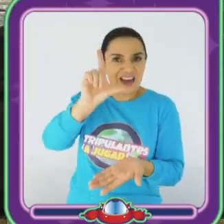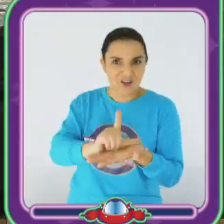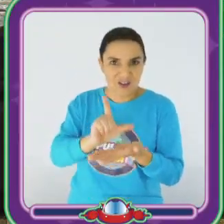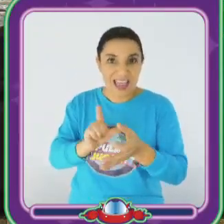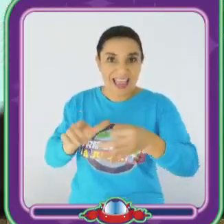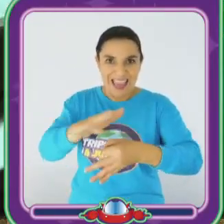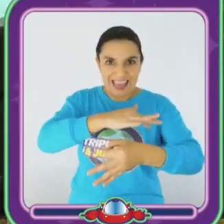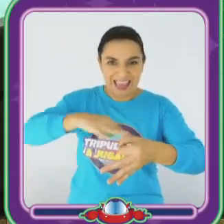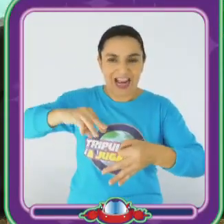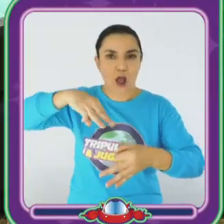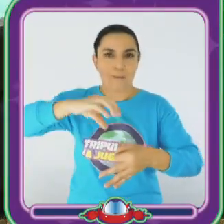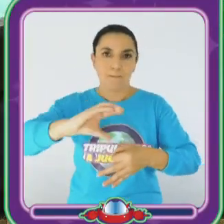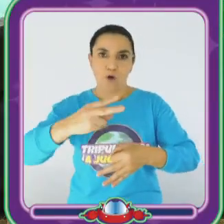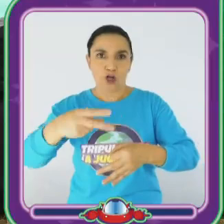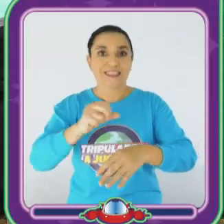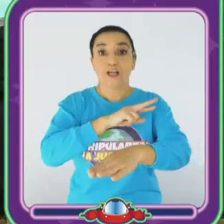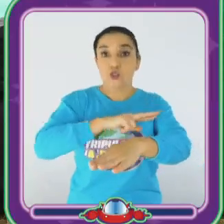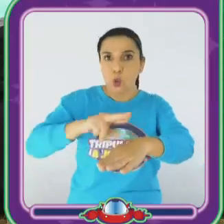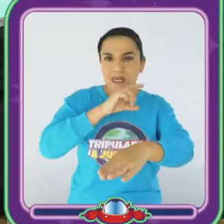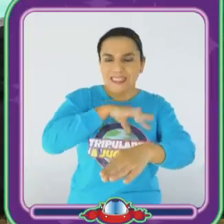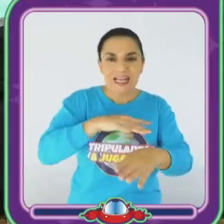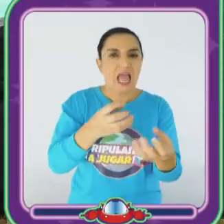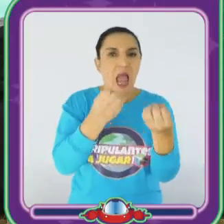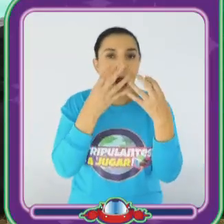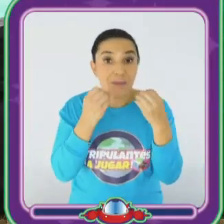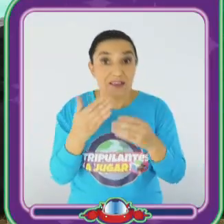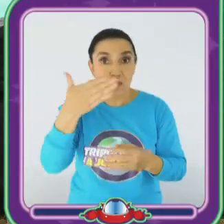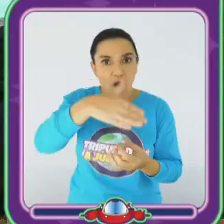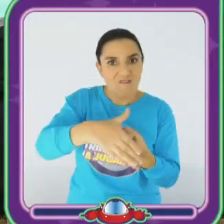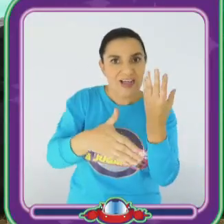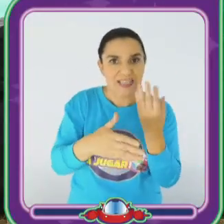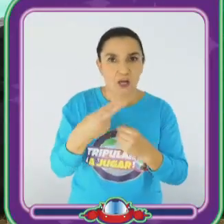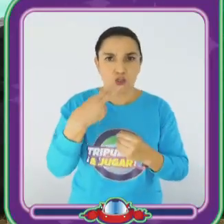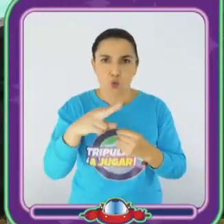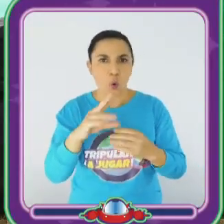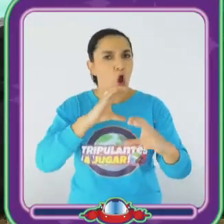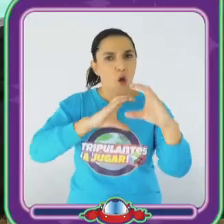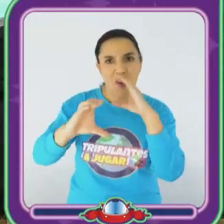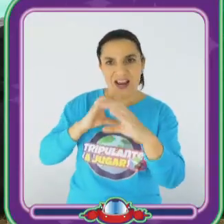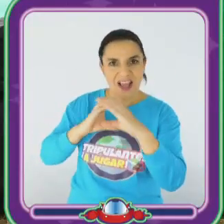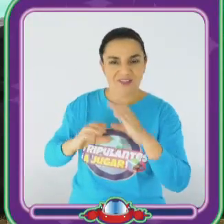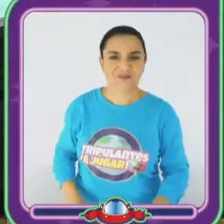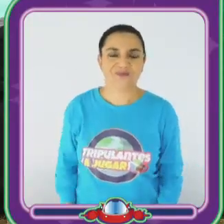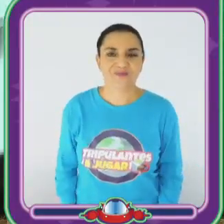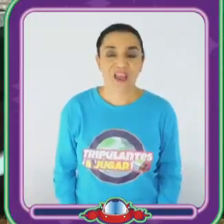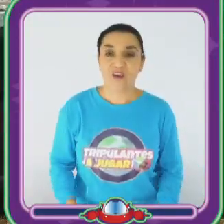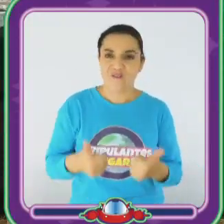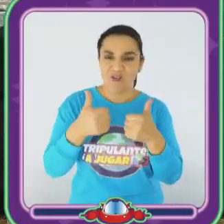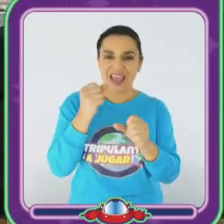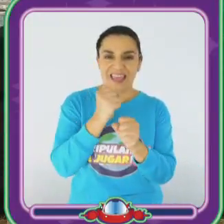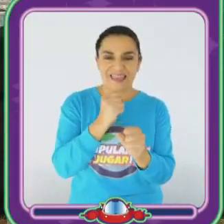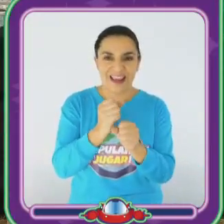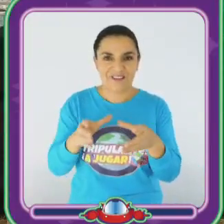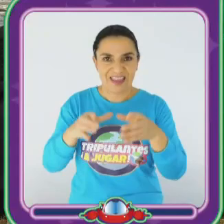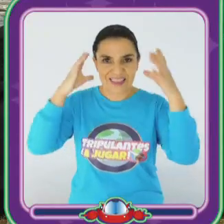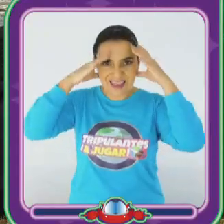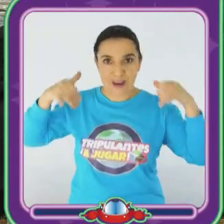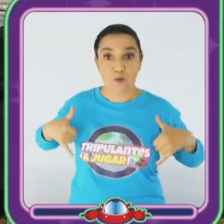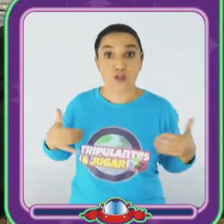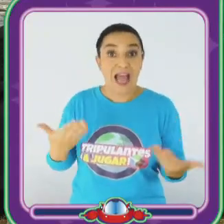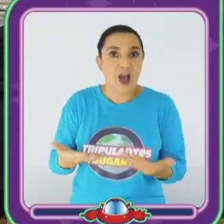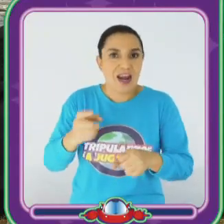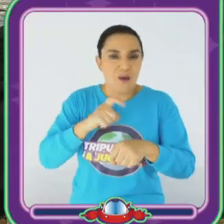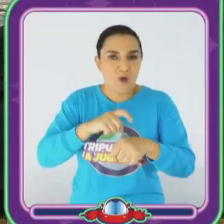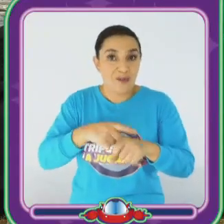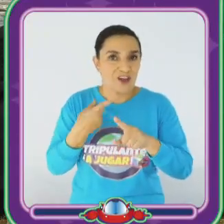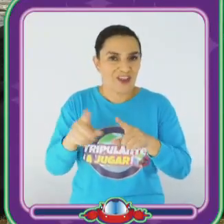destino, Isla Mocha, en el sur de Chile, donde aprendimos sobre las ballenas y sus formas de comunicarse. ¡Qué buen trabajo,